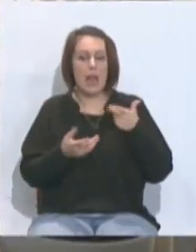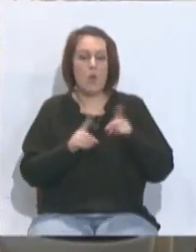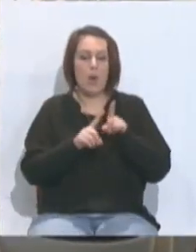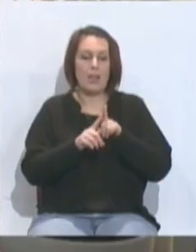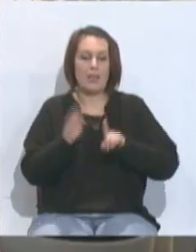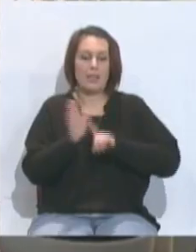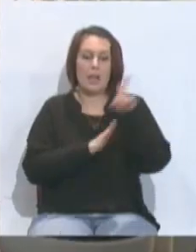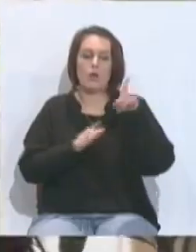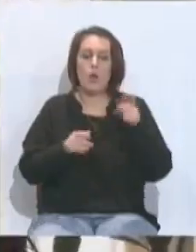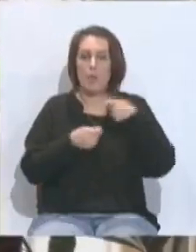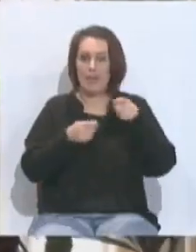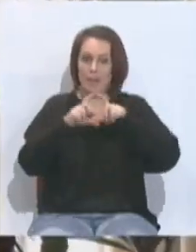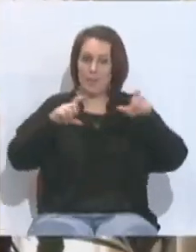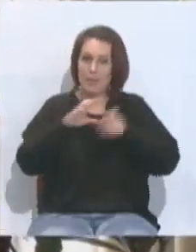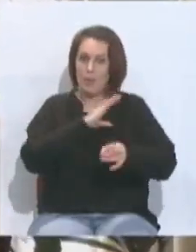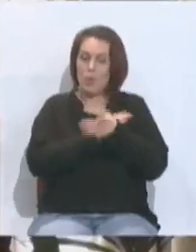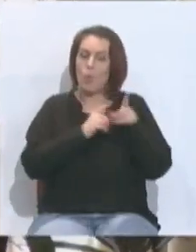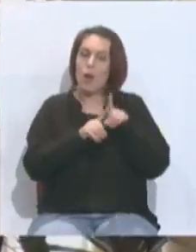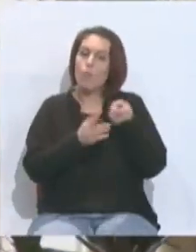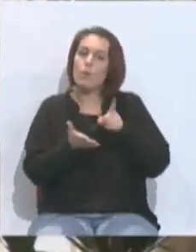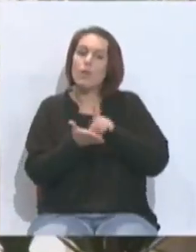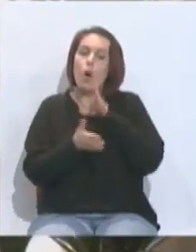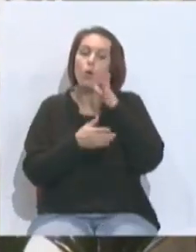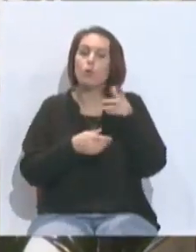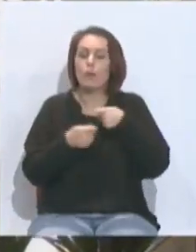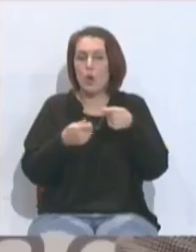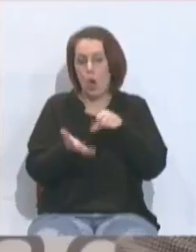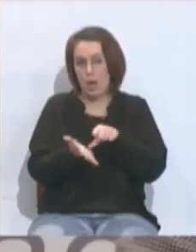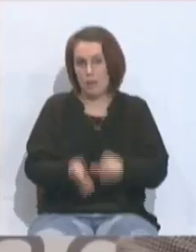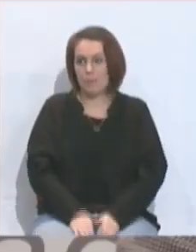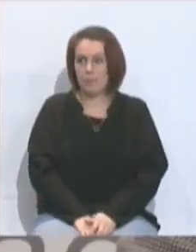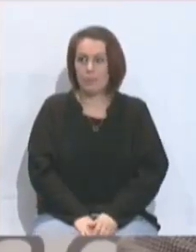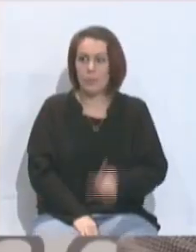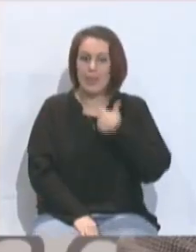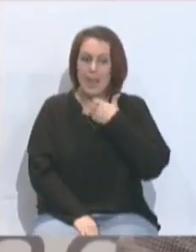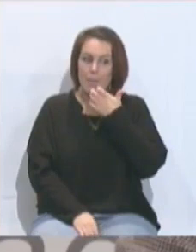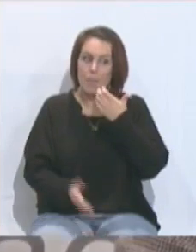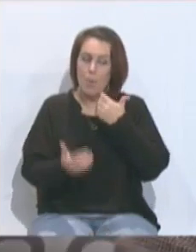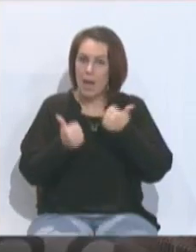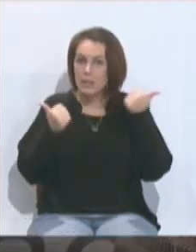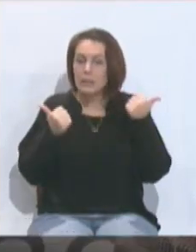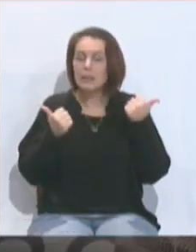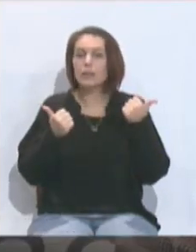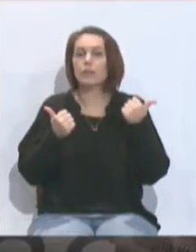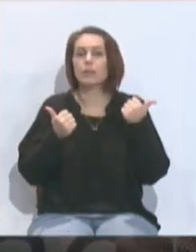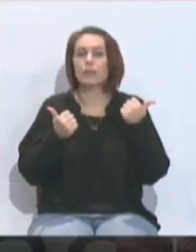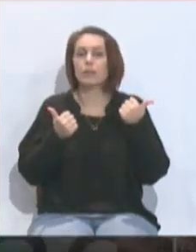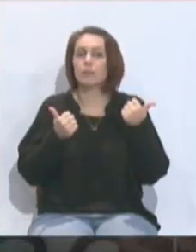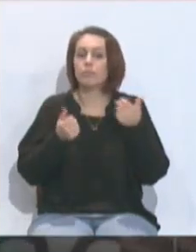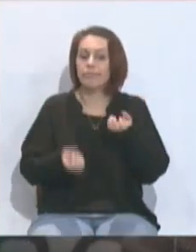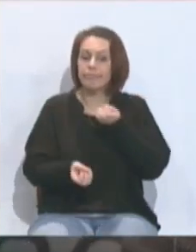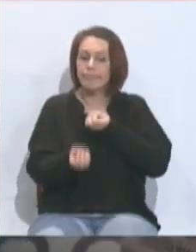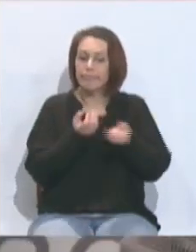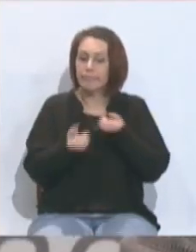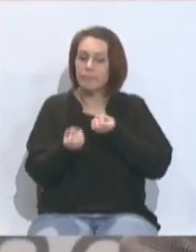desarrollo comercial de emprendimiento con una apuesta por el comercio local. Es un ejemplo más de la